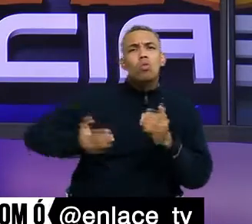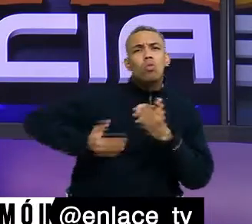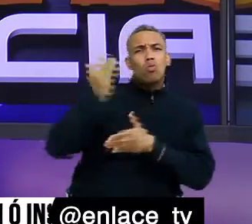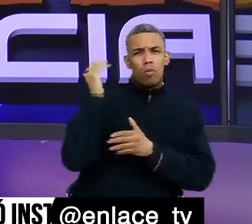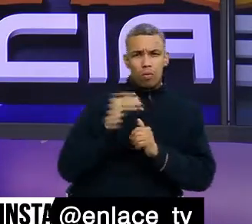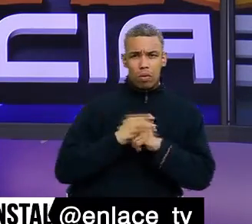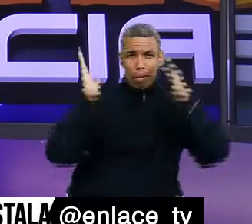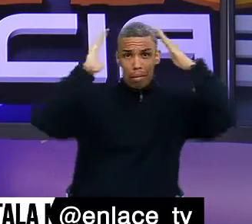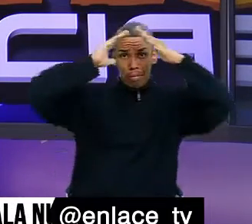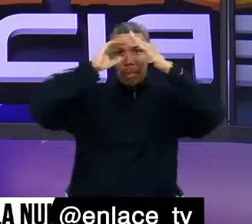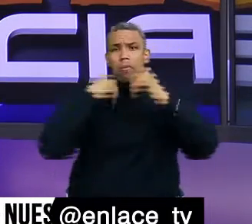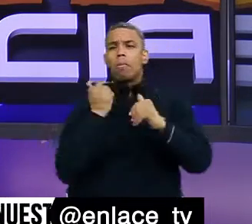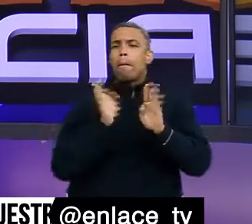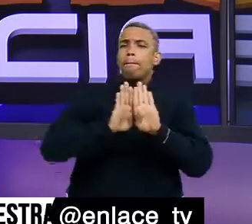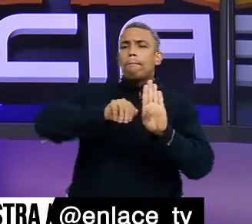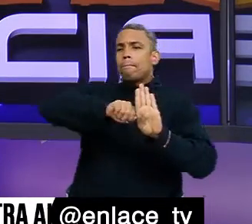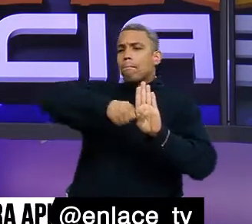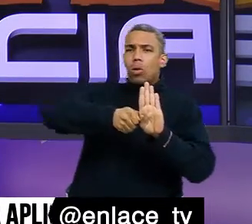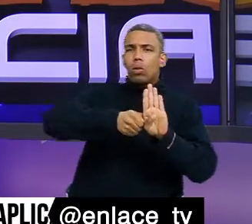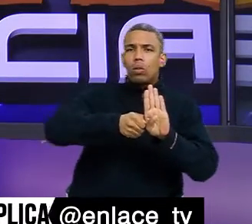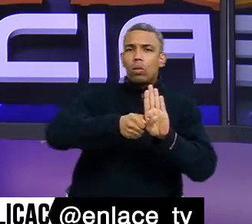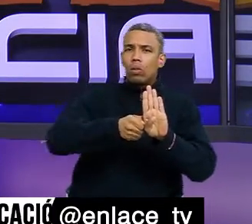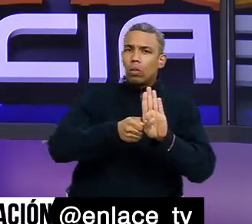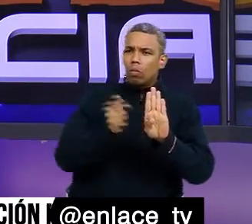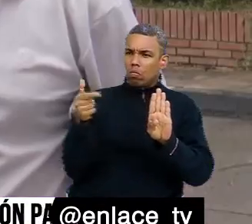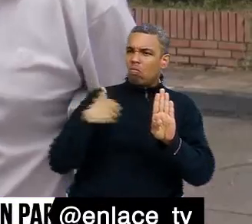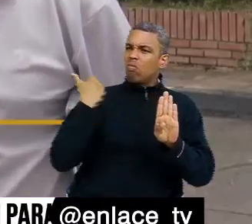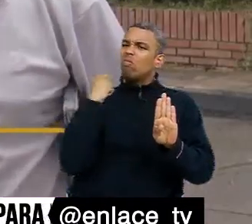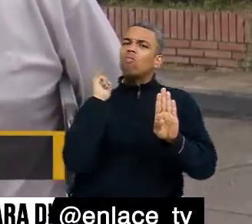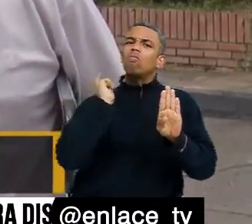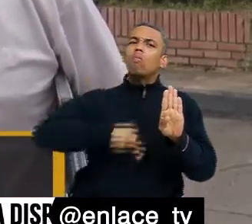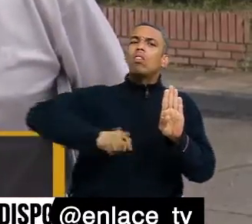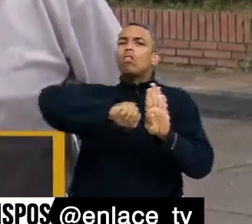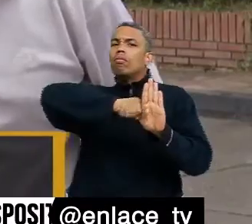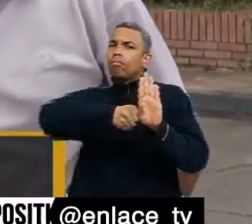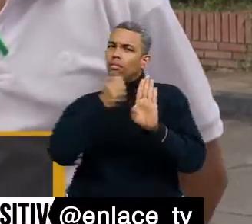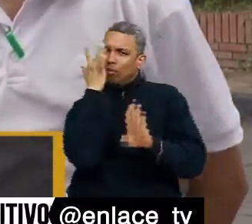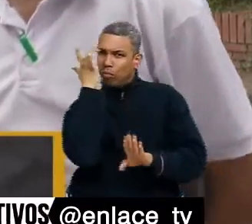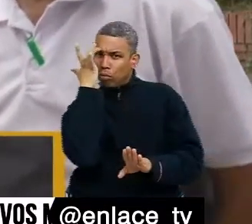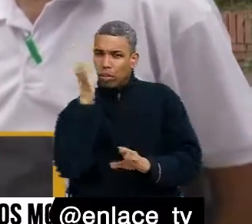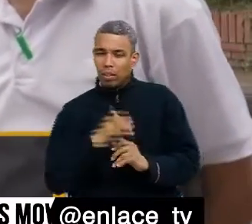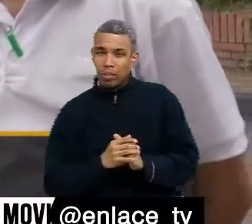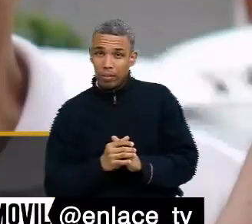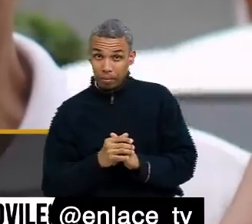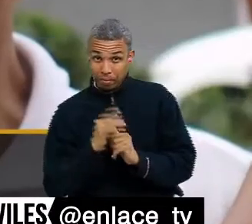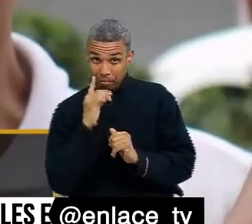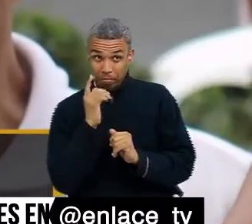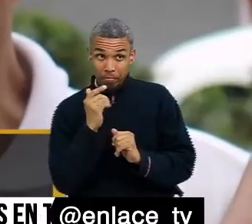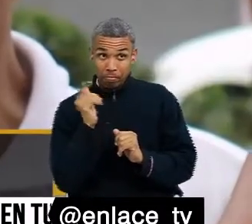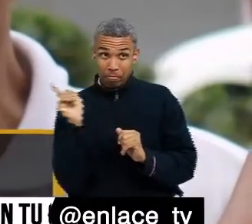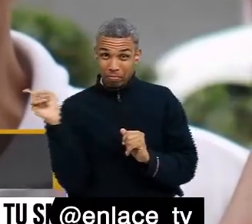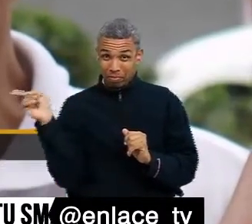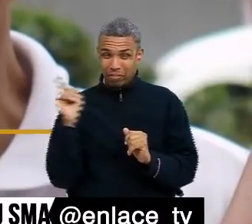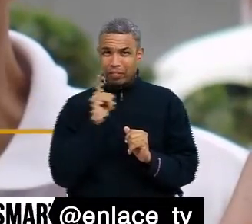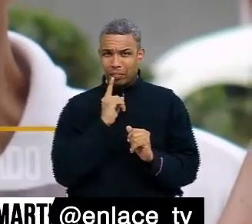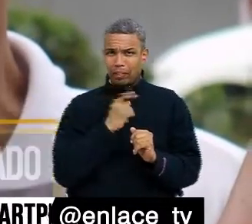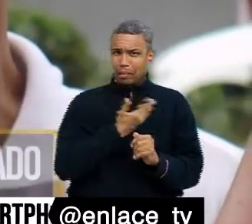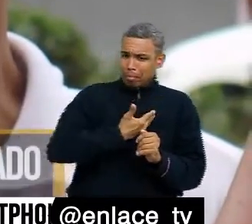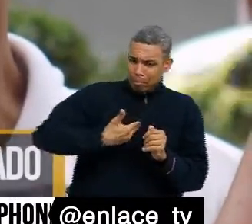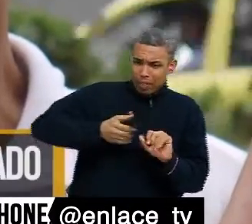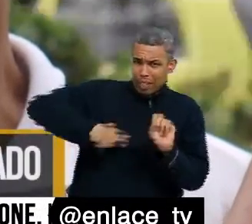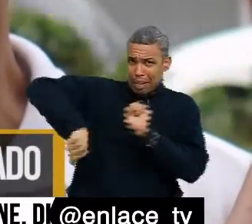por este motivo no se ha podido hacer entrega del mismo. El presidente saliente de la Junta de Acción Comunal del barrio Primero de Mayo, Armando Moreno